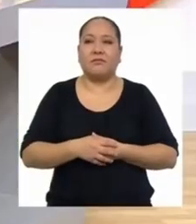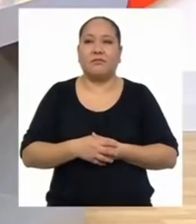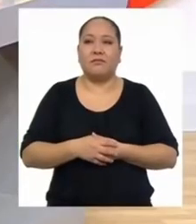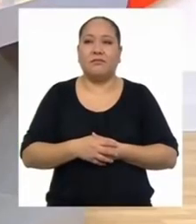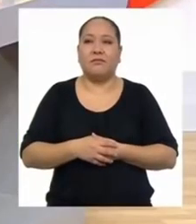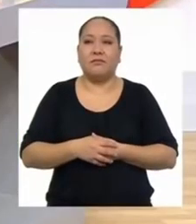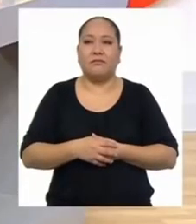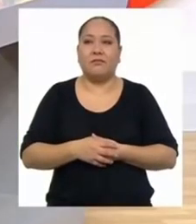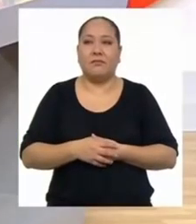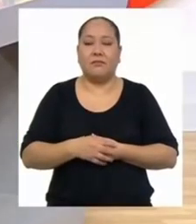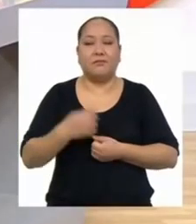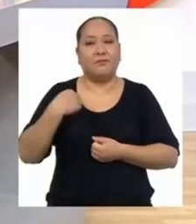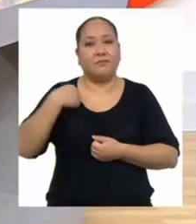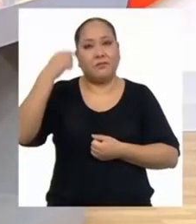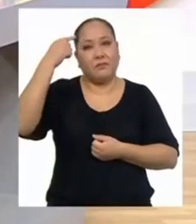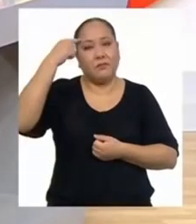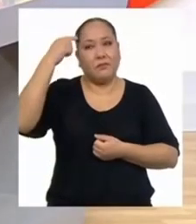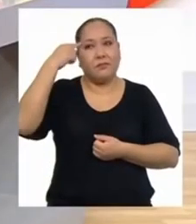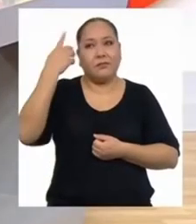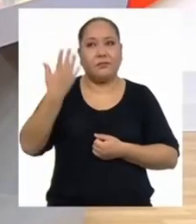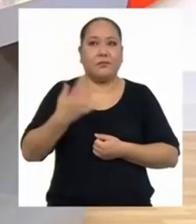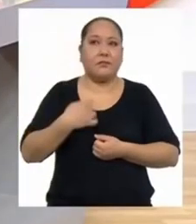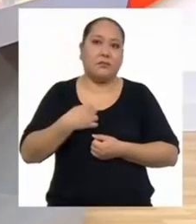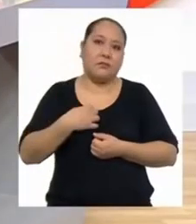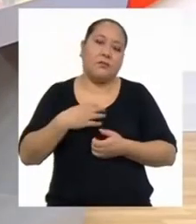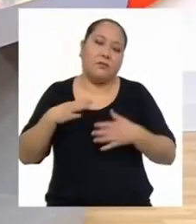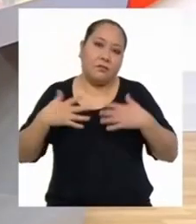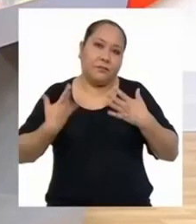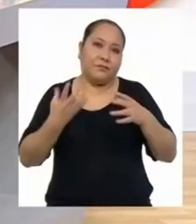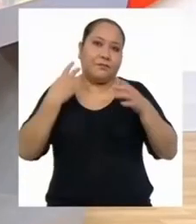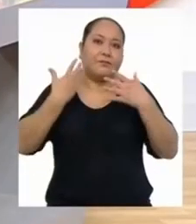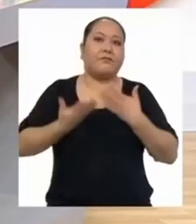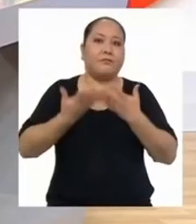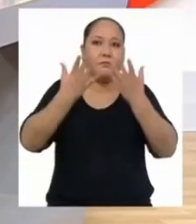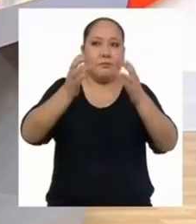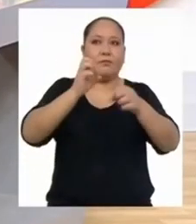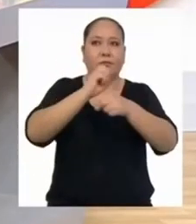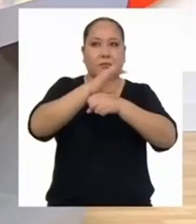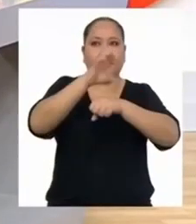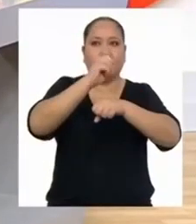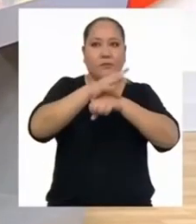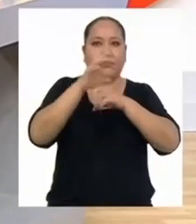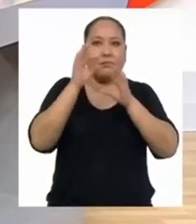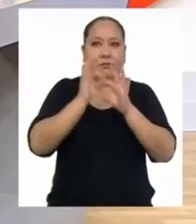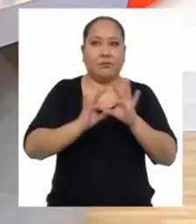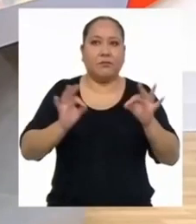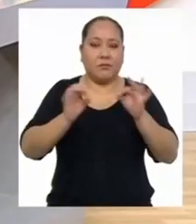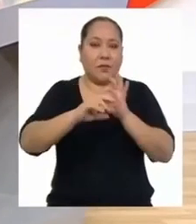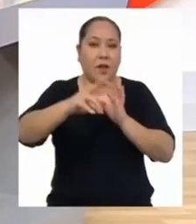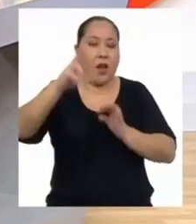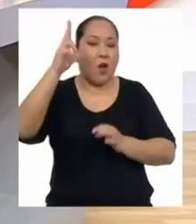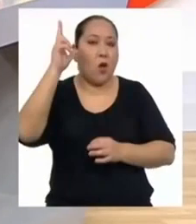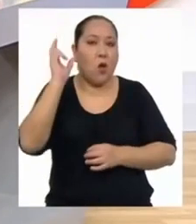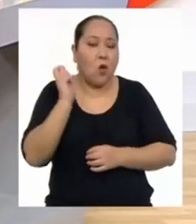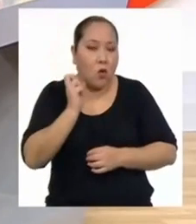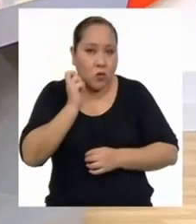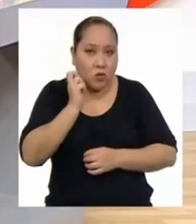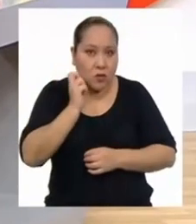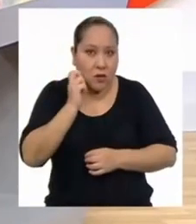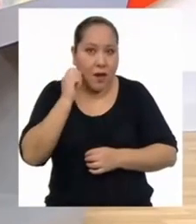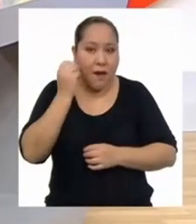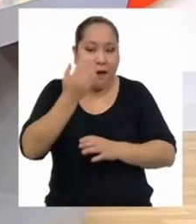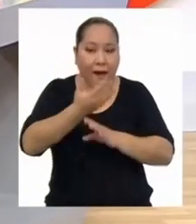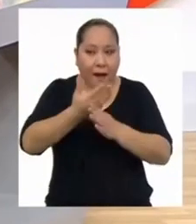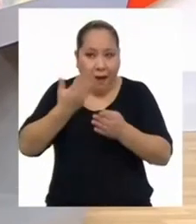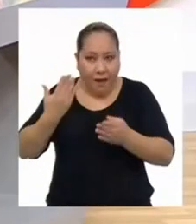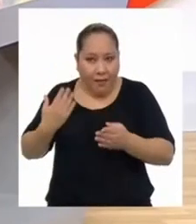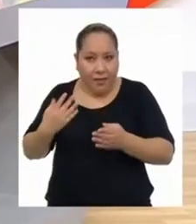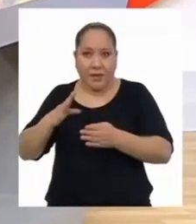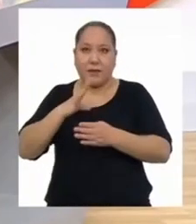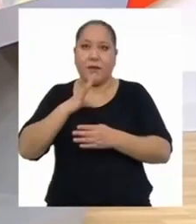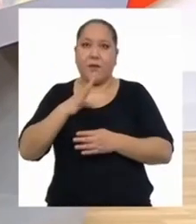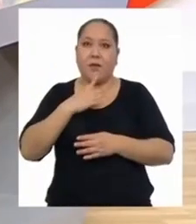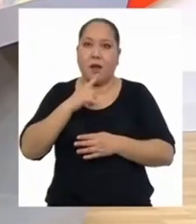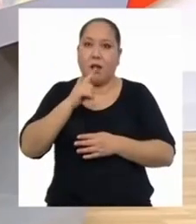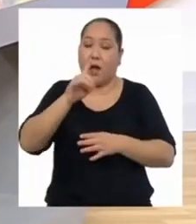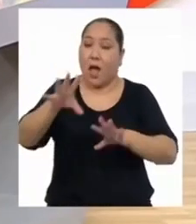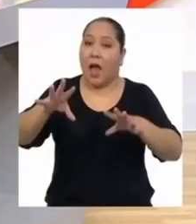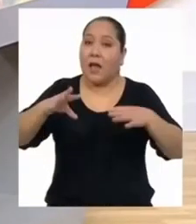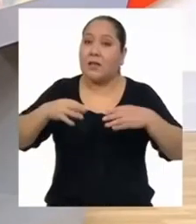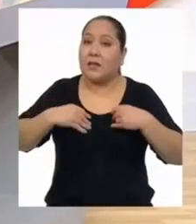Yo creo que podría darle un consejo importante. Escucha bien antes de hablar. Sé tolerante.